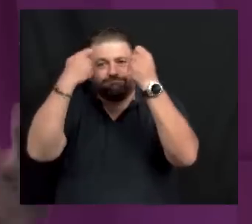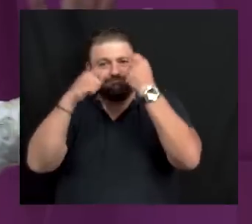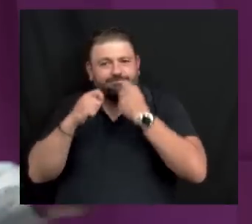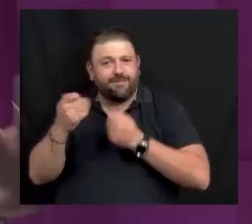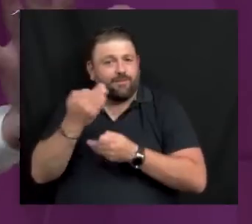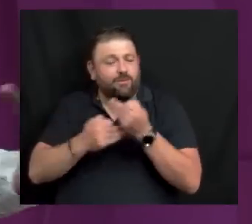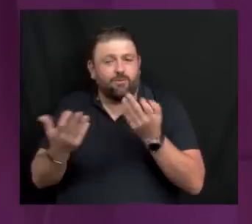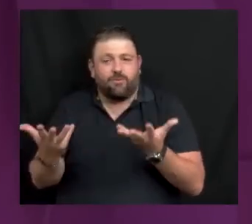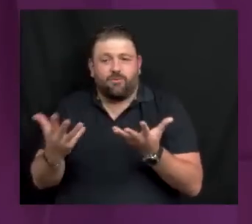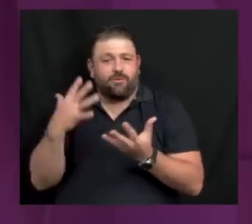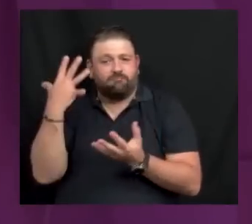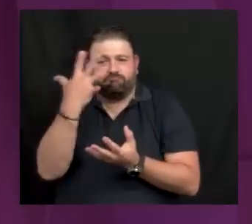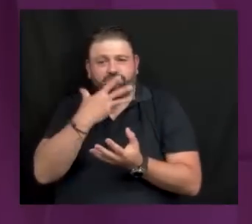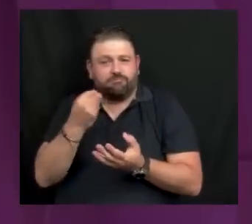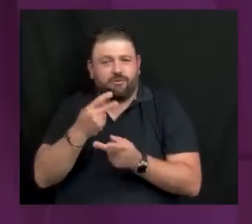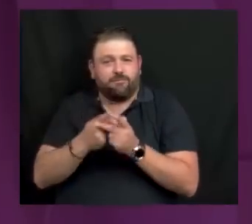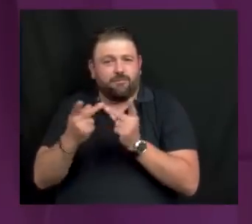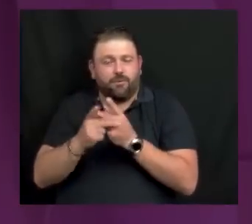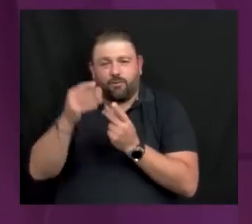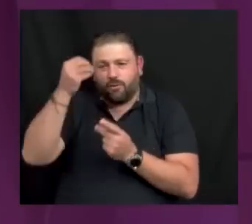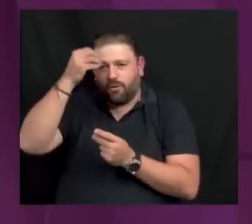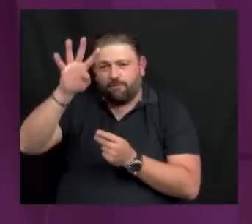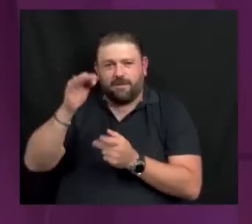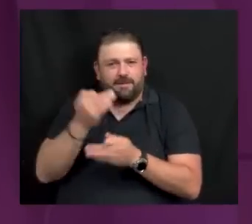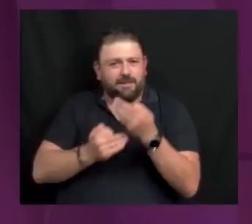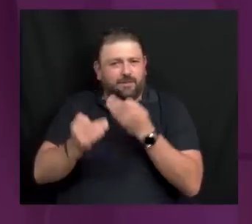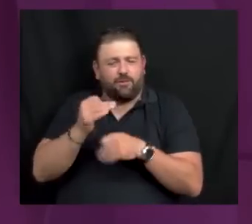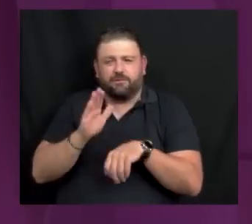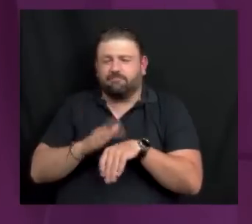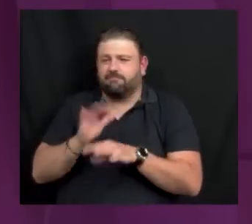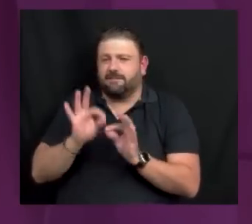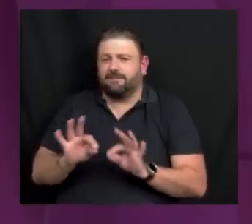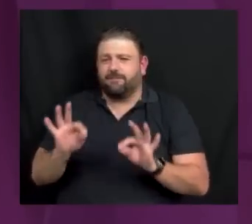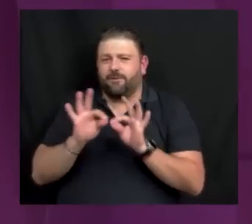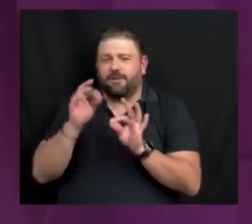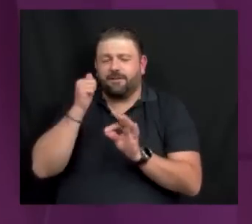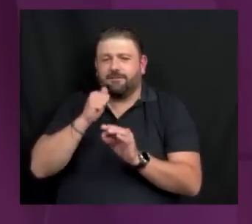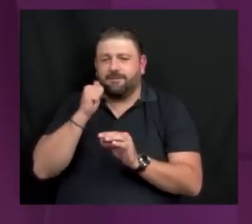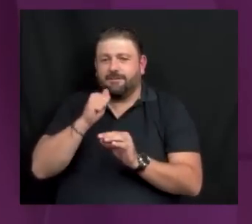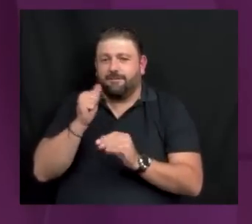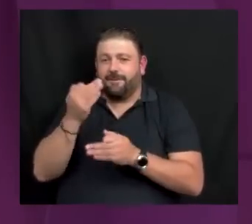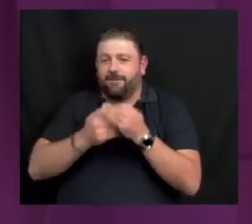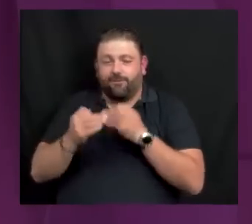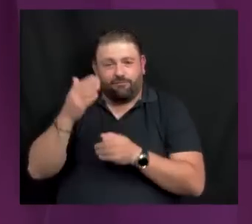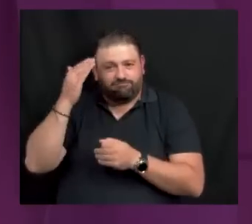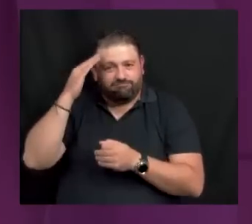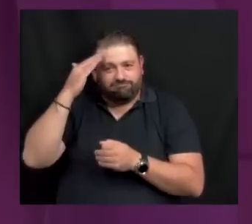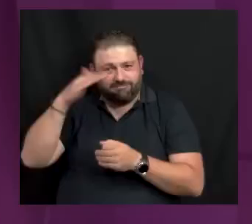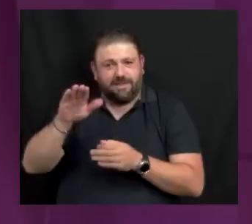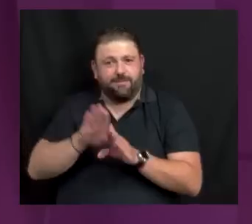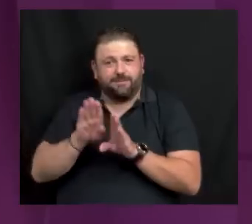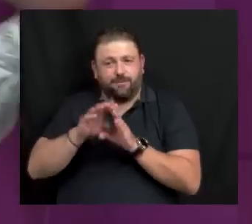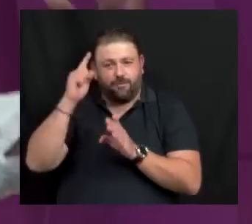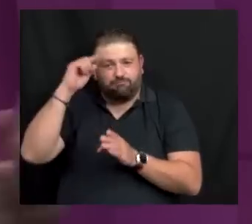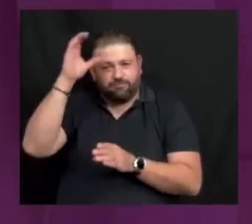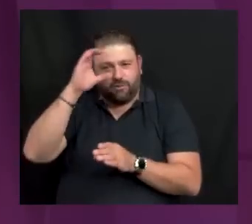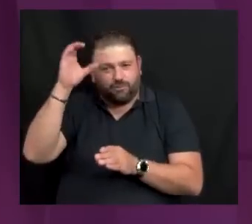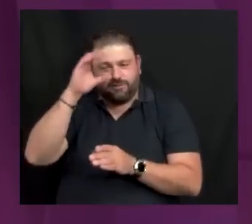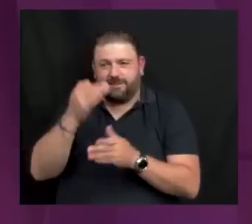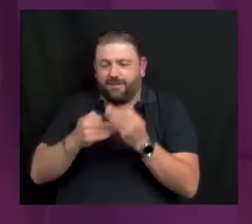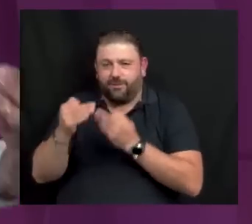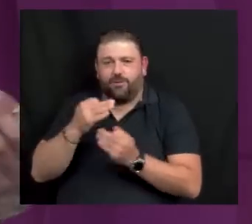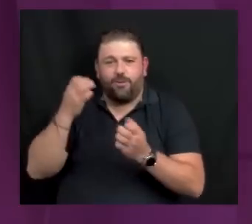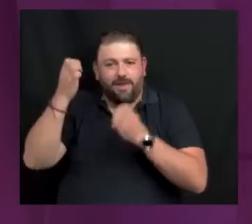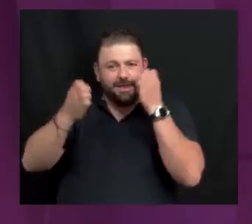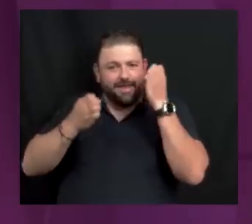que tenemos, nutrición y belleza de la mano, más importante que nunca ser conscientes, pero bueno, a través de una serie de eventos, de